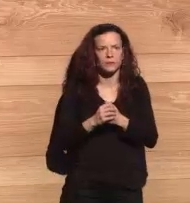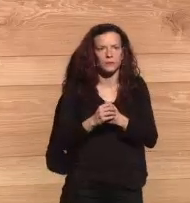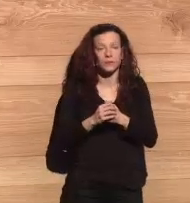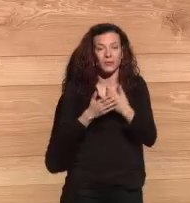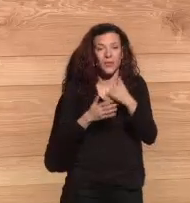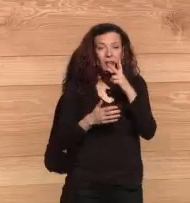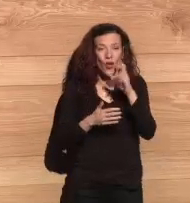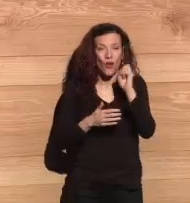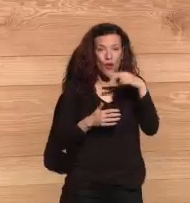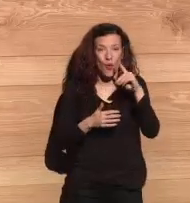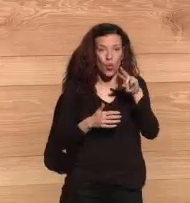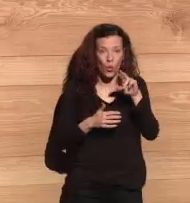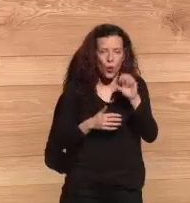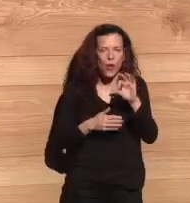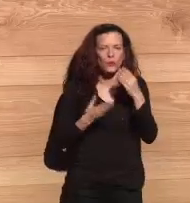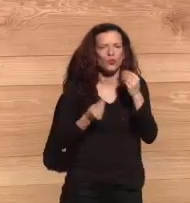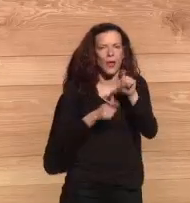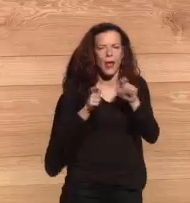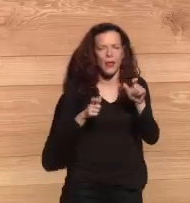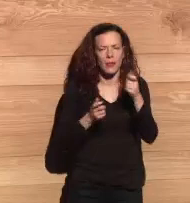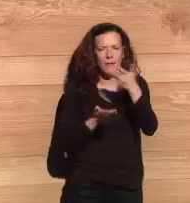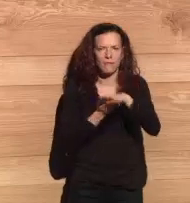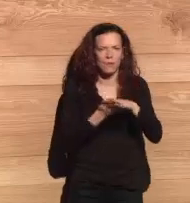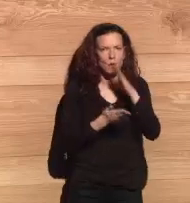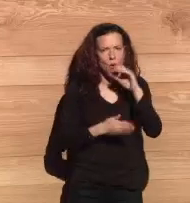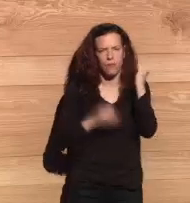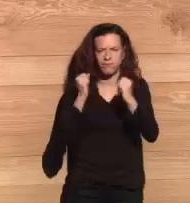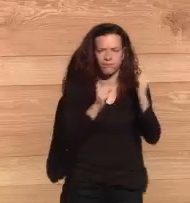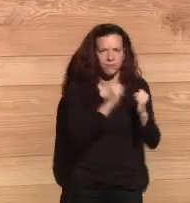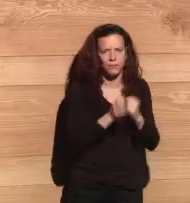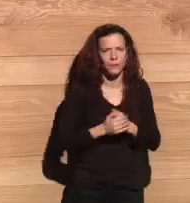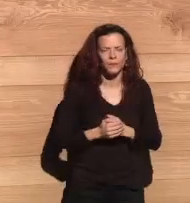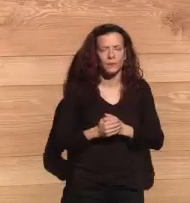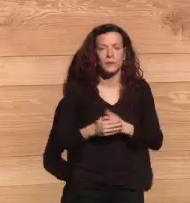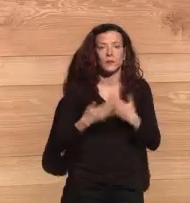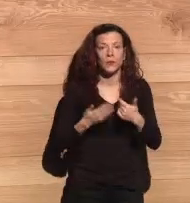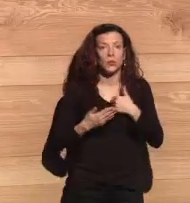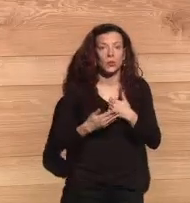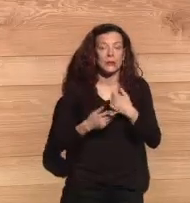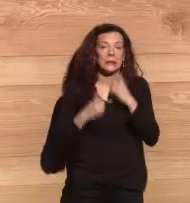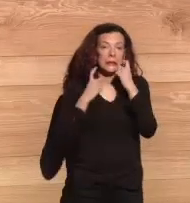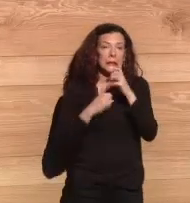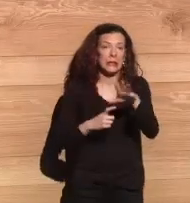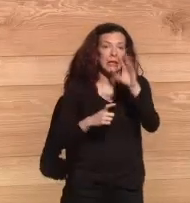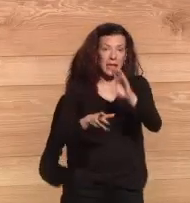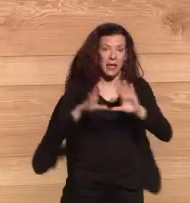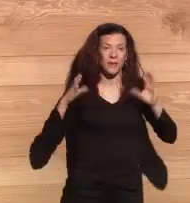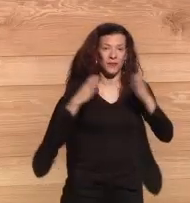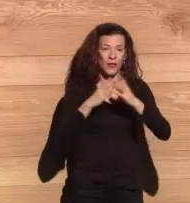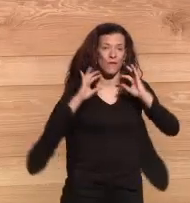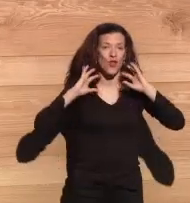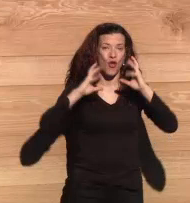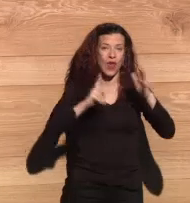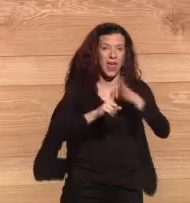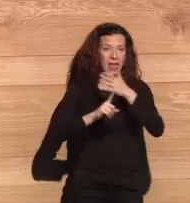más muertes, ¿no? De casualidades civiles. Y bueno, entonces intentando entender la violencia que son las pandillas